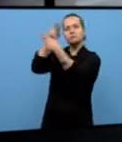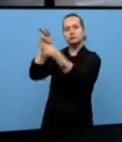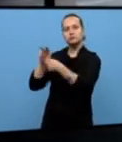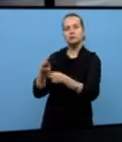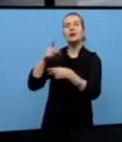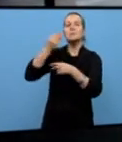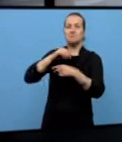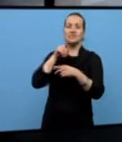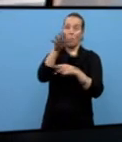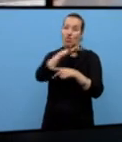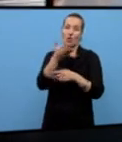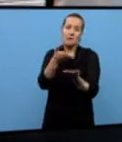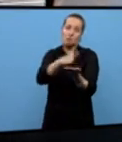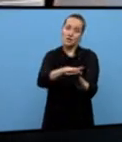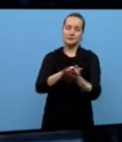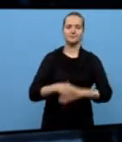onde lle arrebataron a vida.